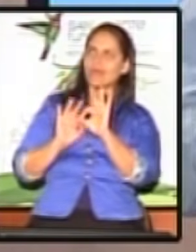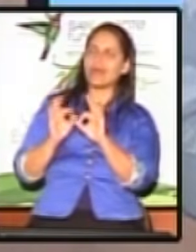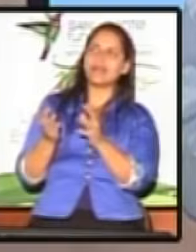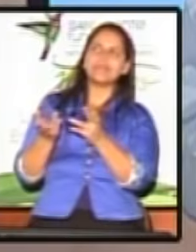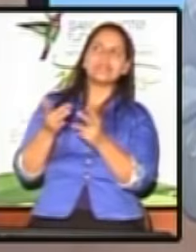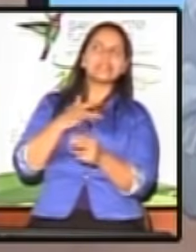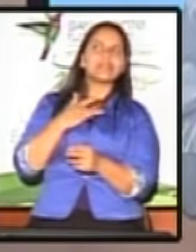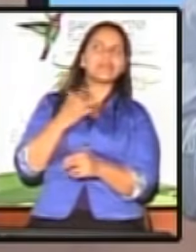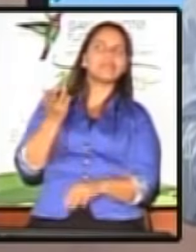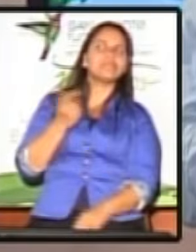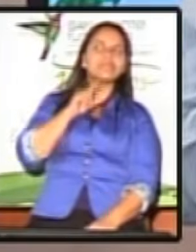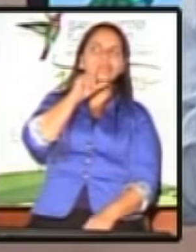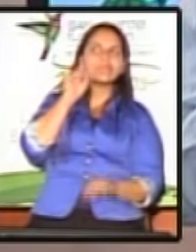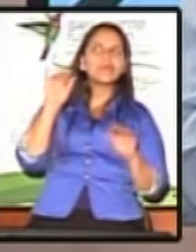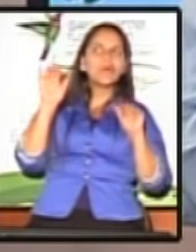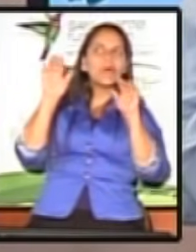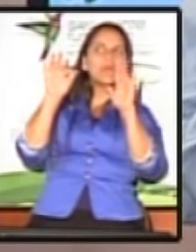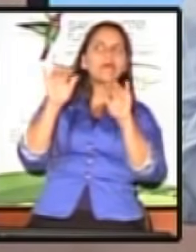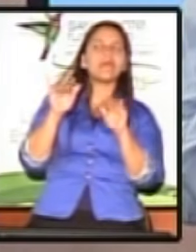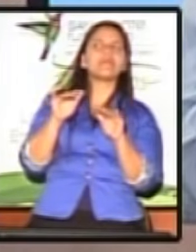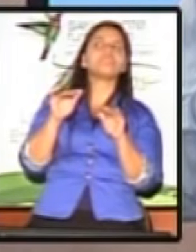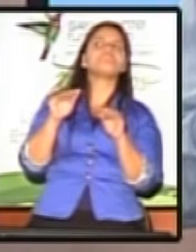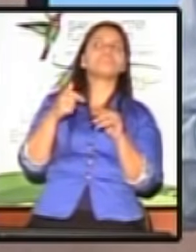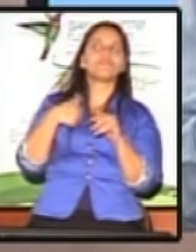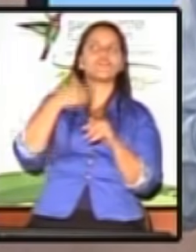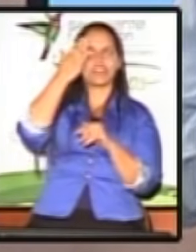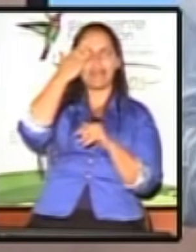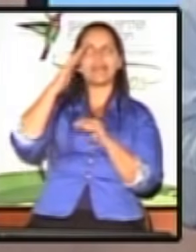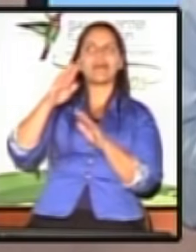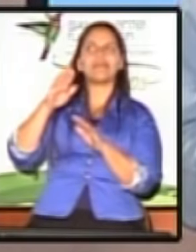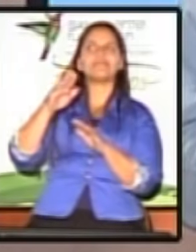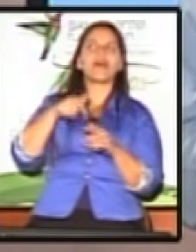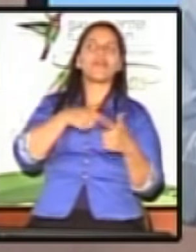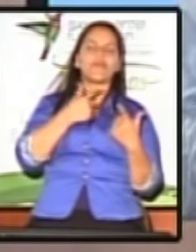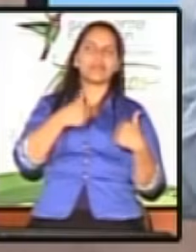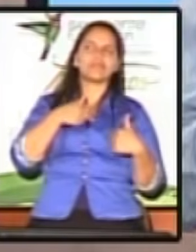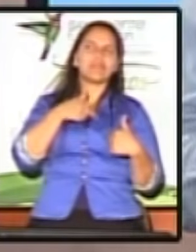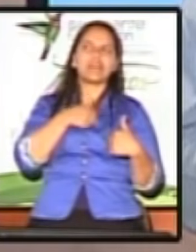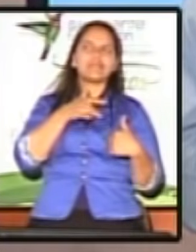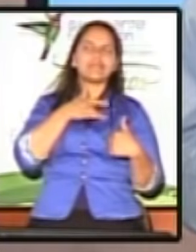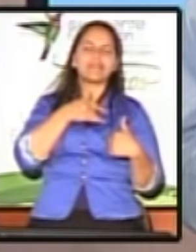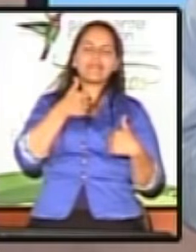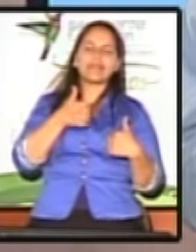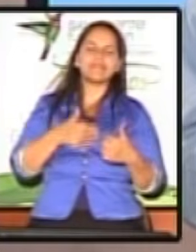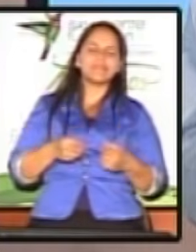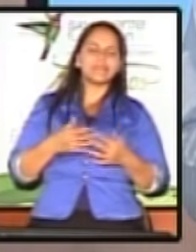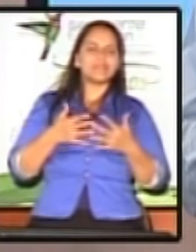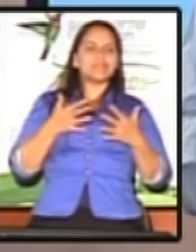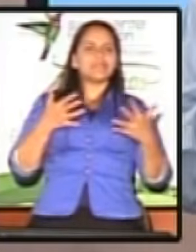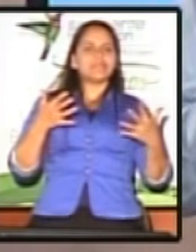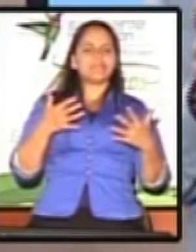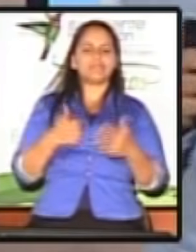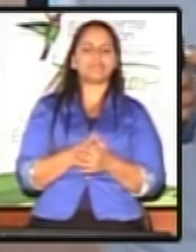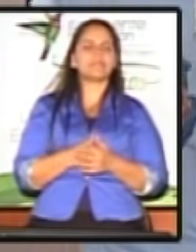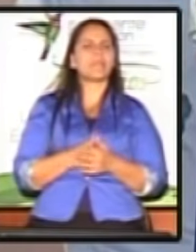un colibrí, él decía por buen campesino que era, un tominejo al corazón y me da vida.